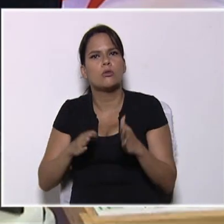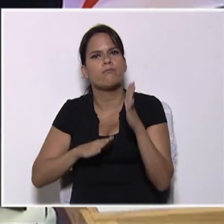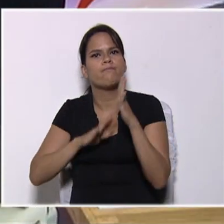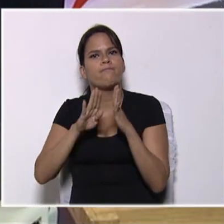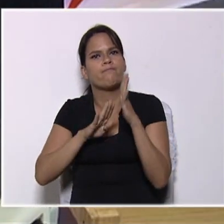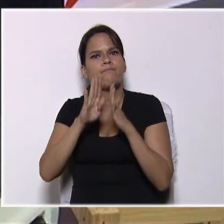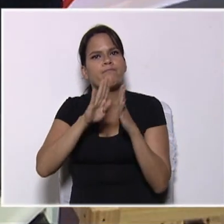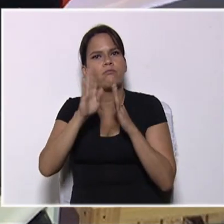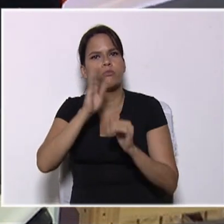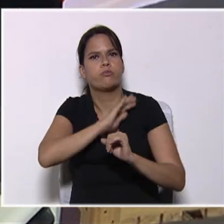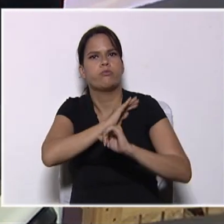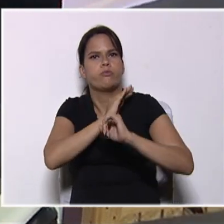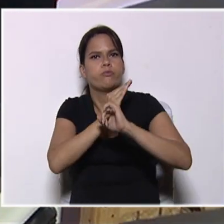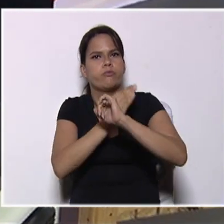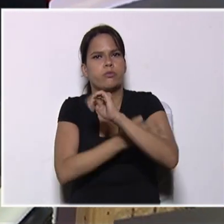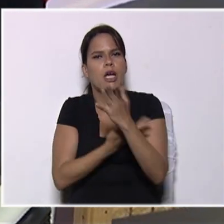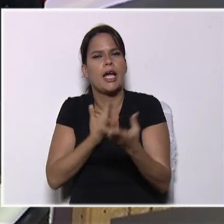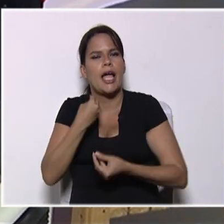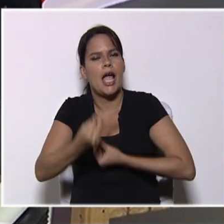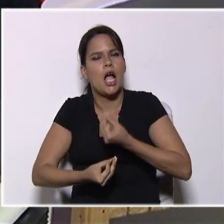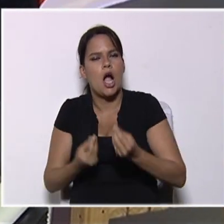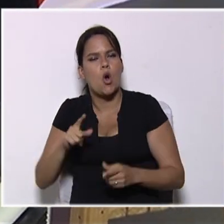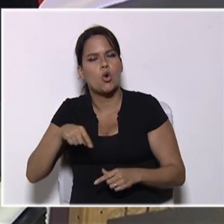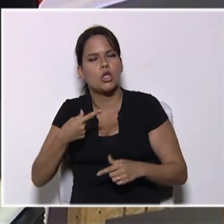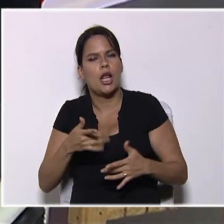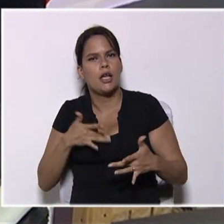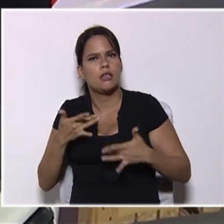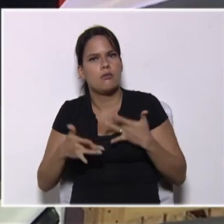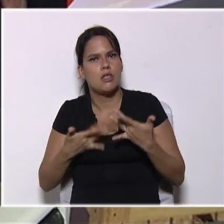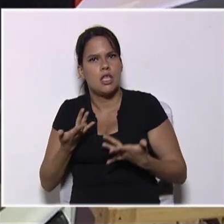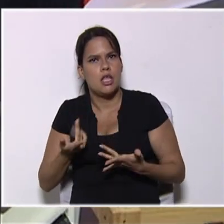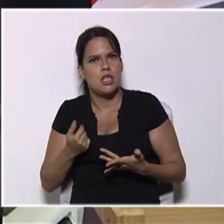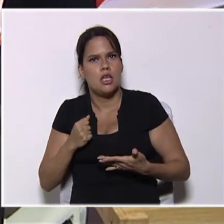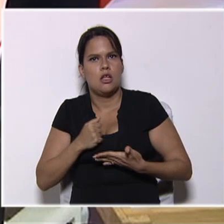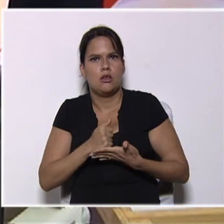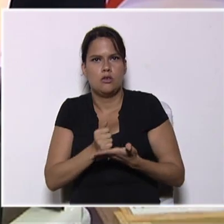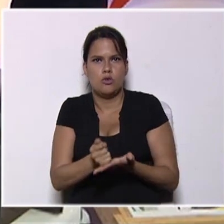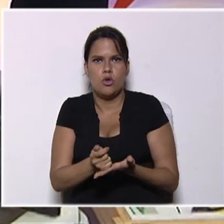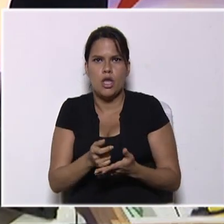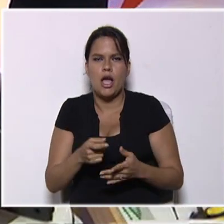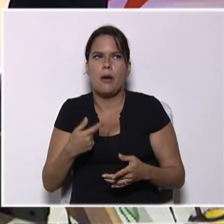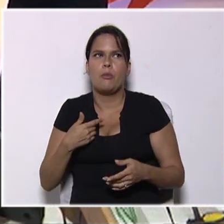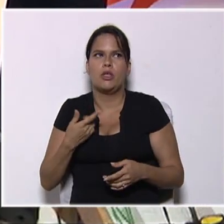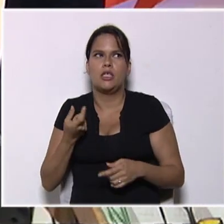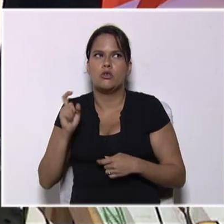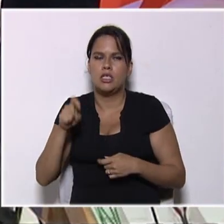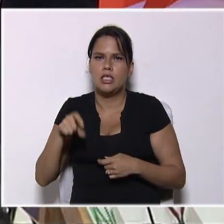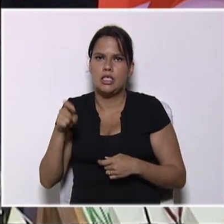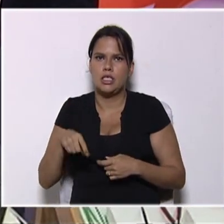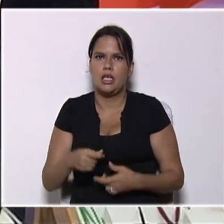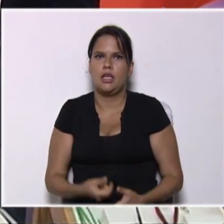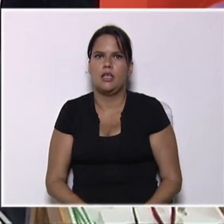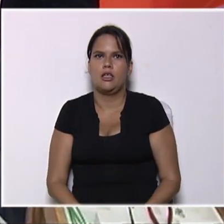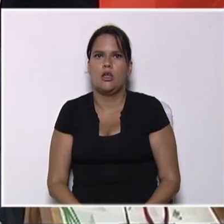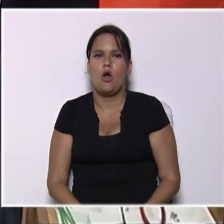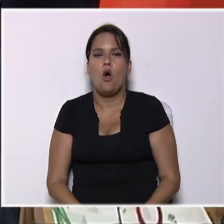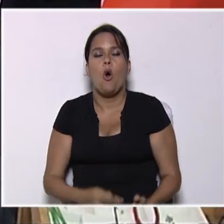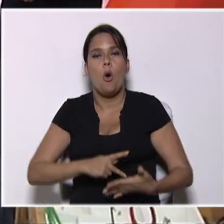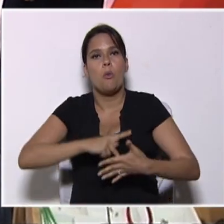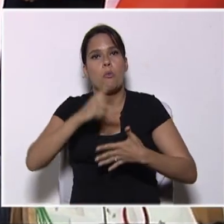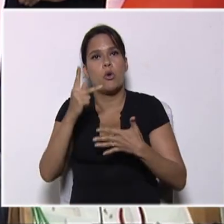que potencien, que emprenden otras actividades y le permitan a ustedes cubrir sus necesidades básicas. Con un proyecto de vida